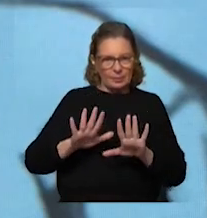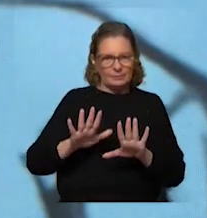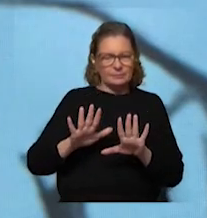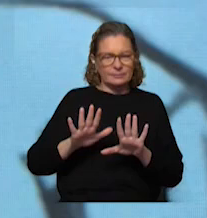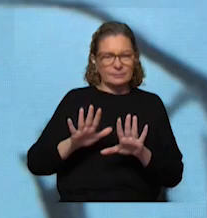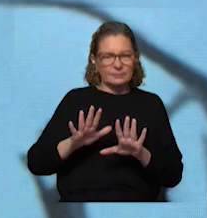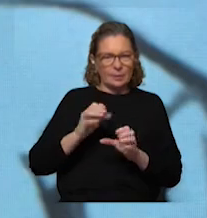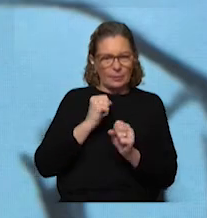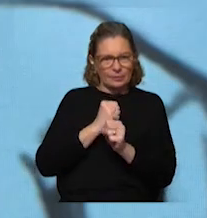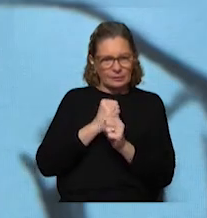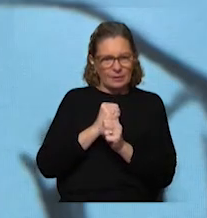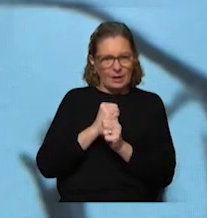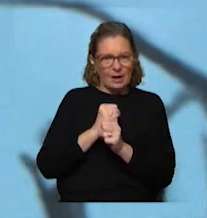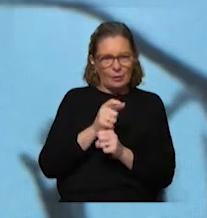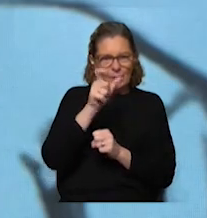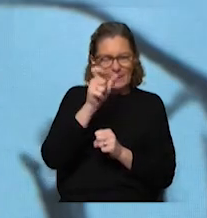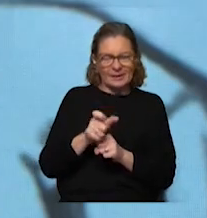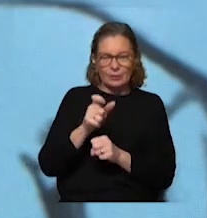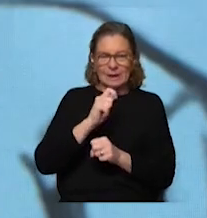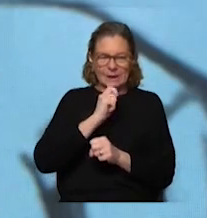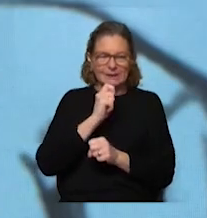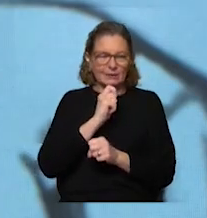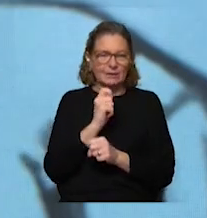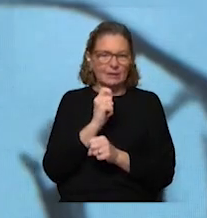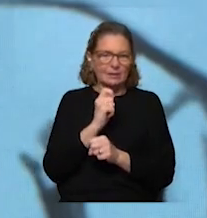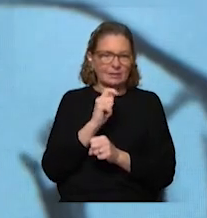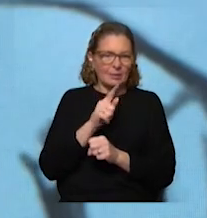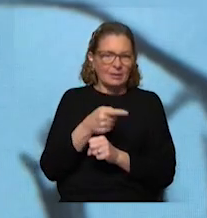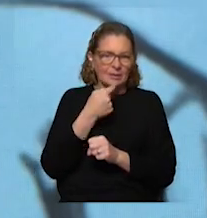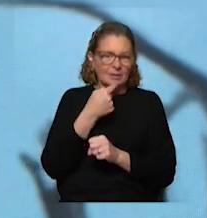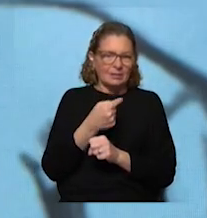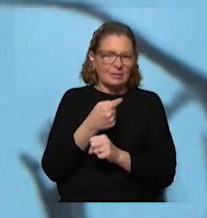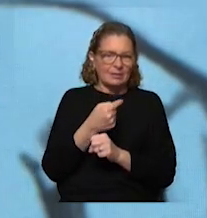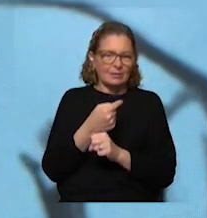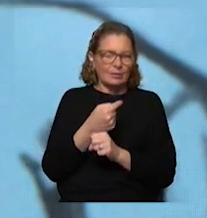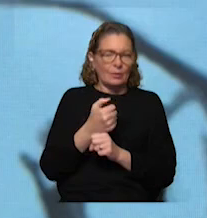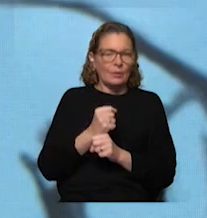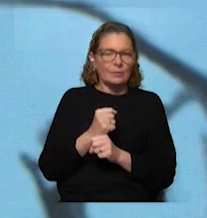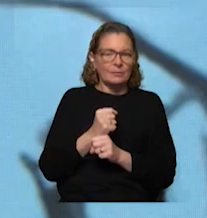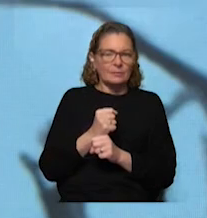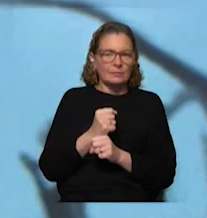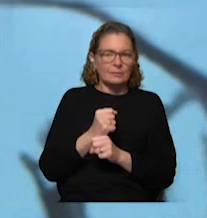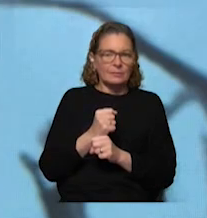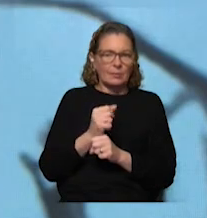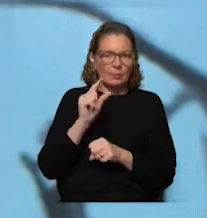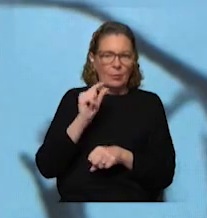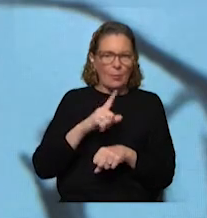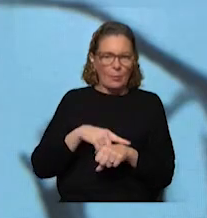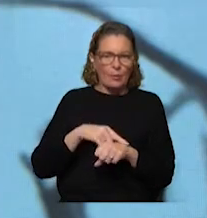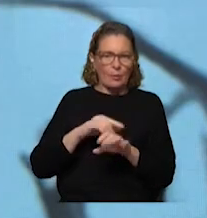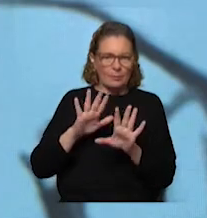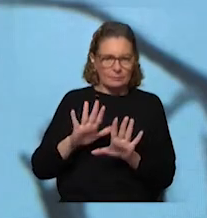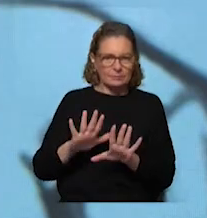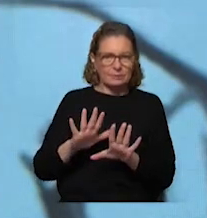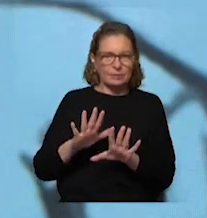de que de trabajar con esas personas con esas entrevistadas también diciéndoles vamos a tomarnos un rato para esto no